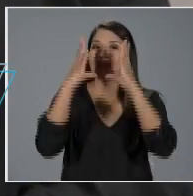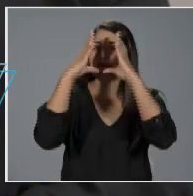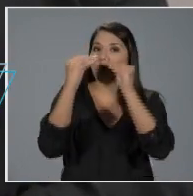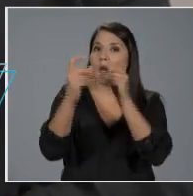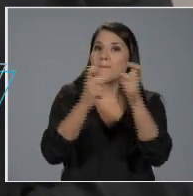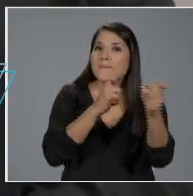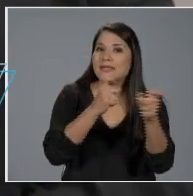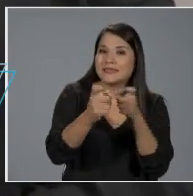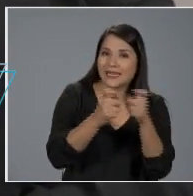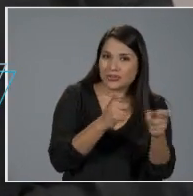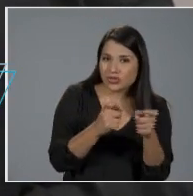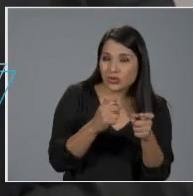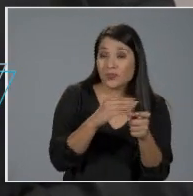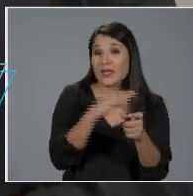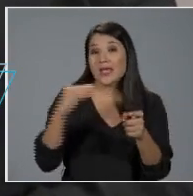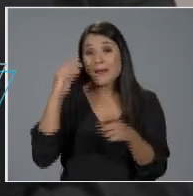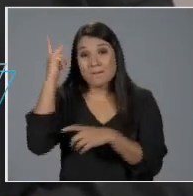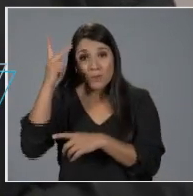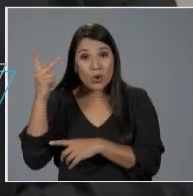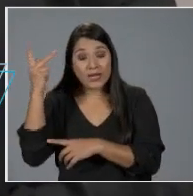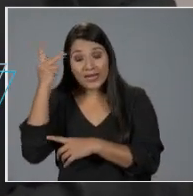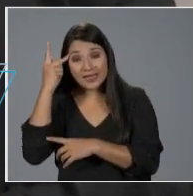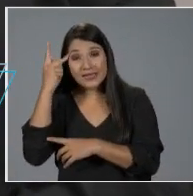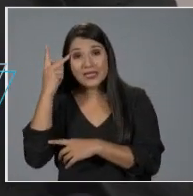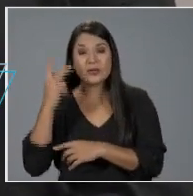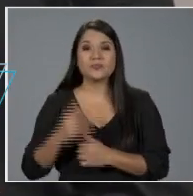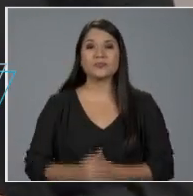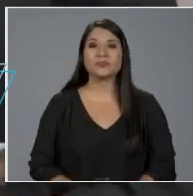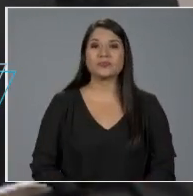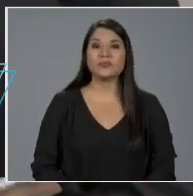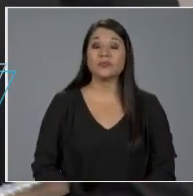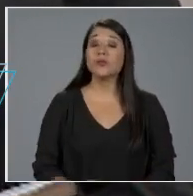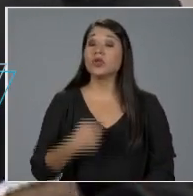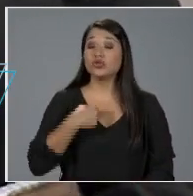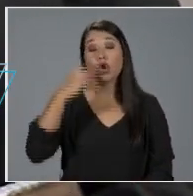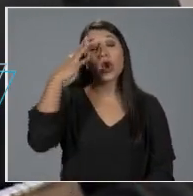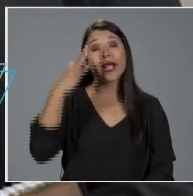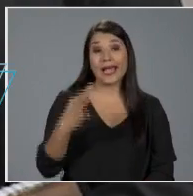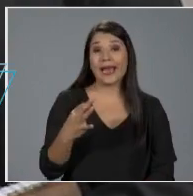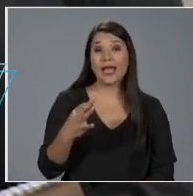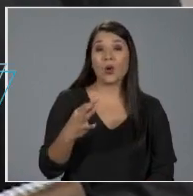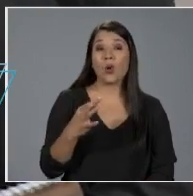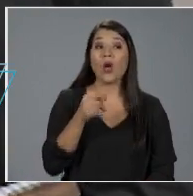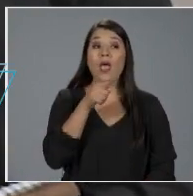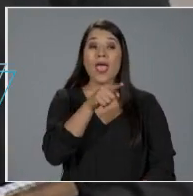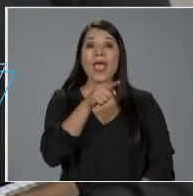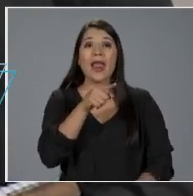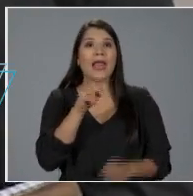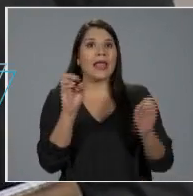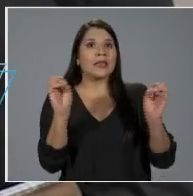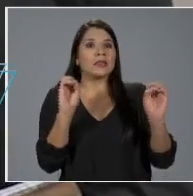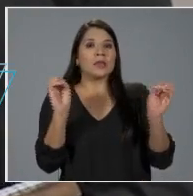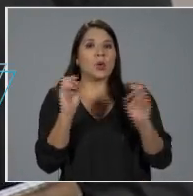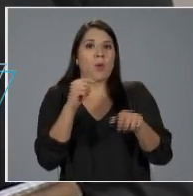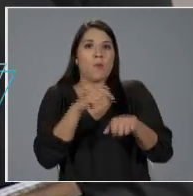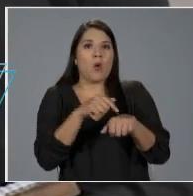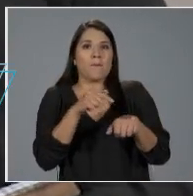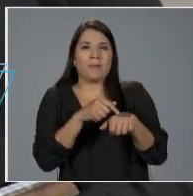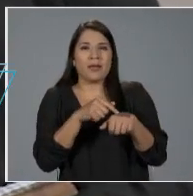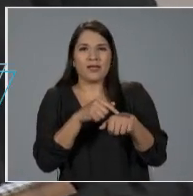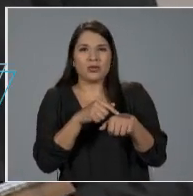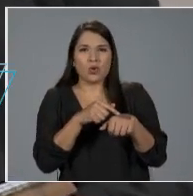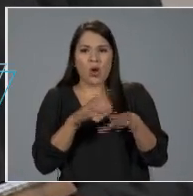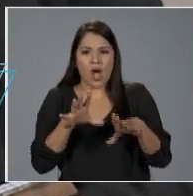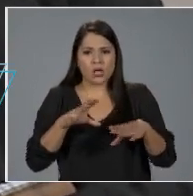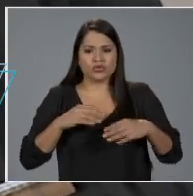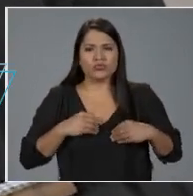que políticos o de peso, ¿verdad? De transformaciones o de cambios de peso. Yo sí creo que él en ningún momento hace su mea